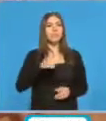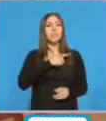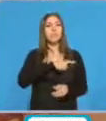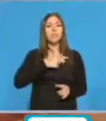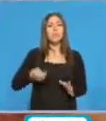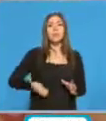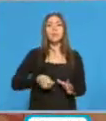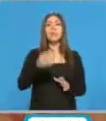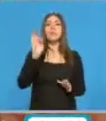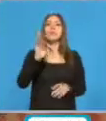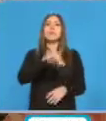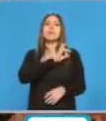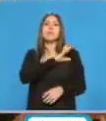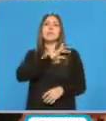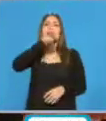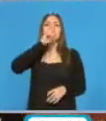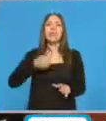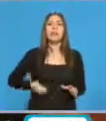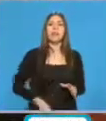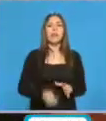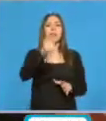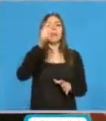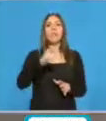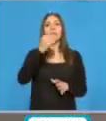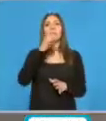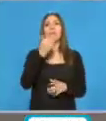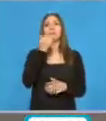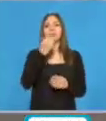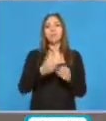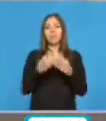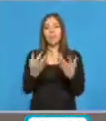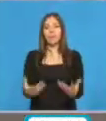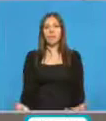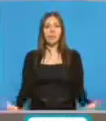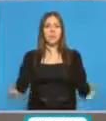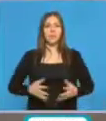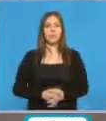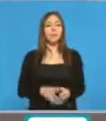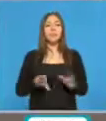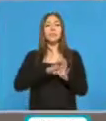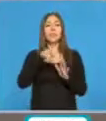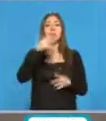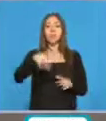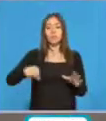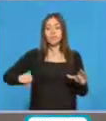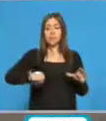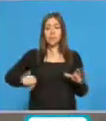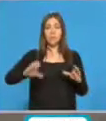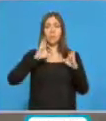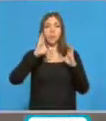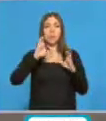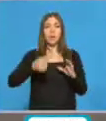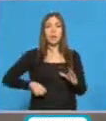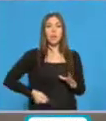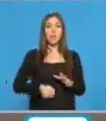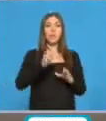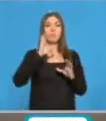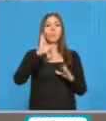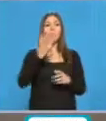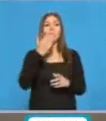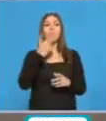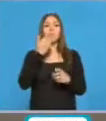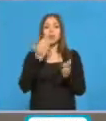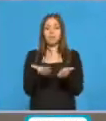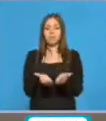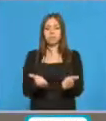tú- miedo que se me vuele toda la comida al piso. Miren, en sartén también se En puede. sartén se puede, sí hay que tener un poquito más de cuidado. ¿Por qué? Porque no tenemos